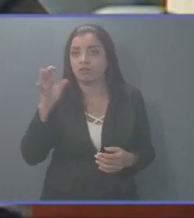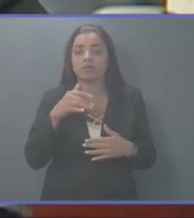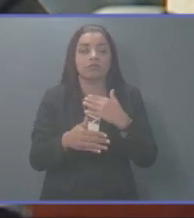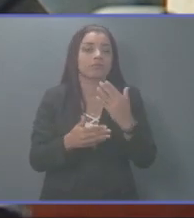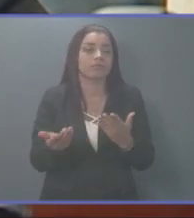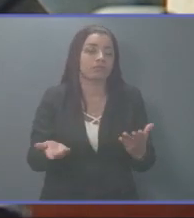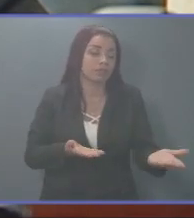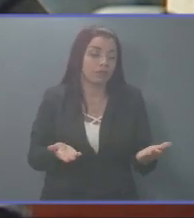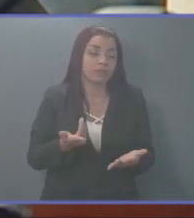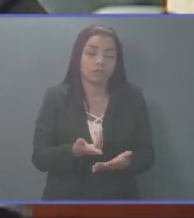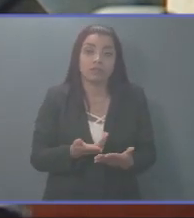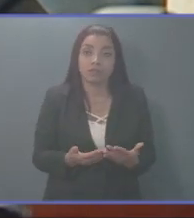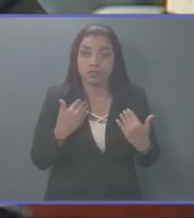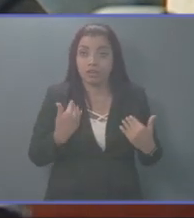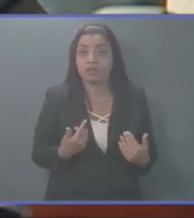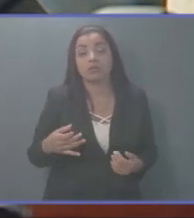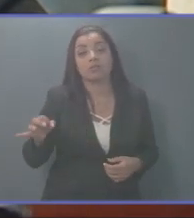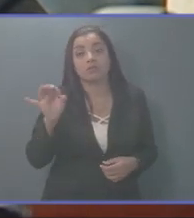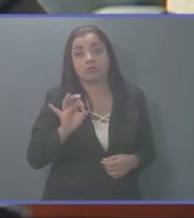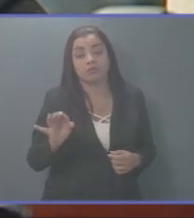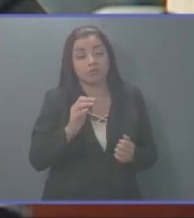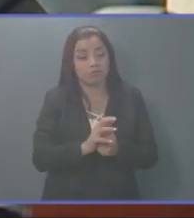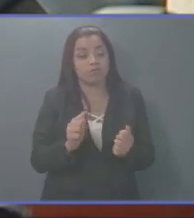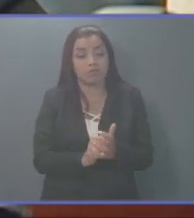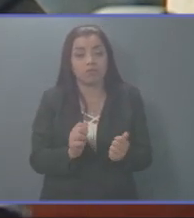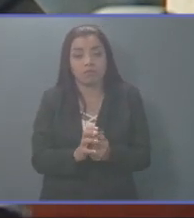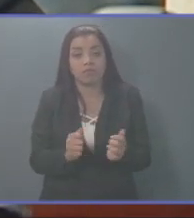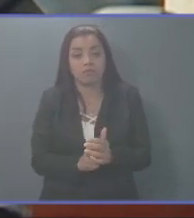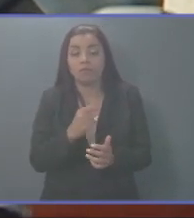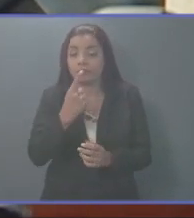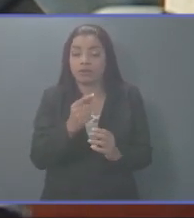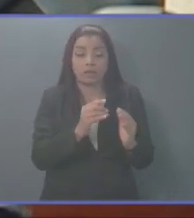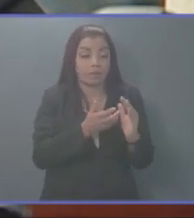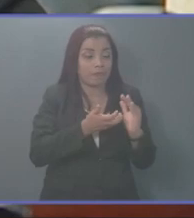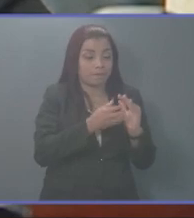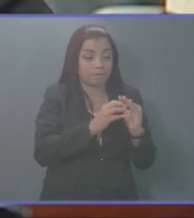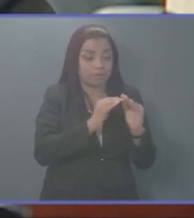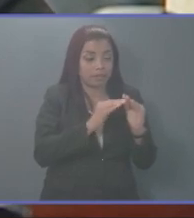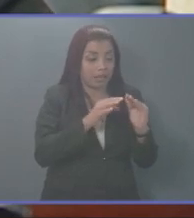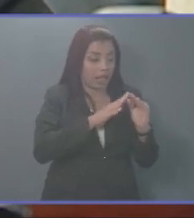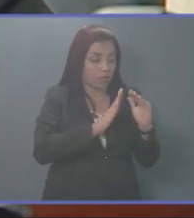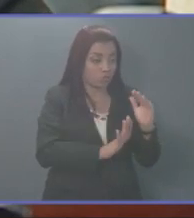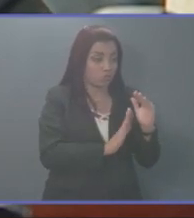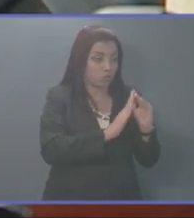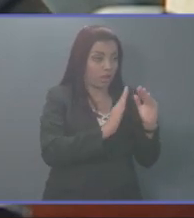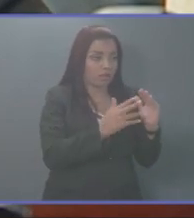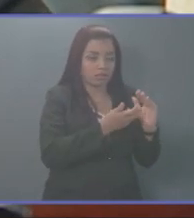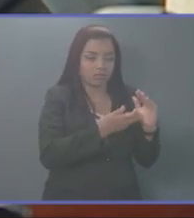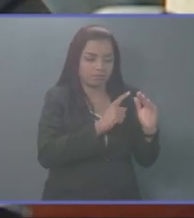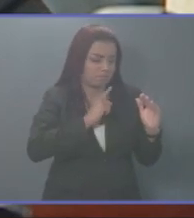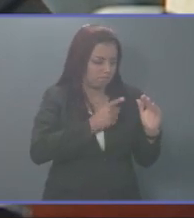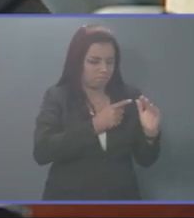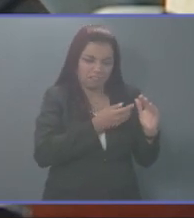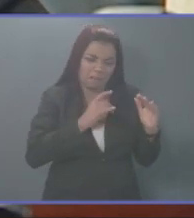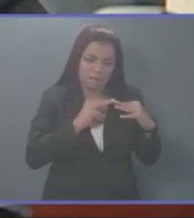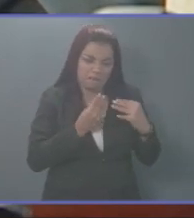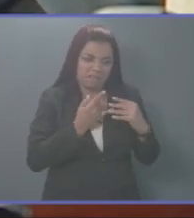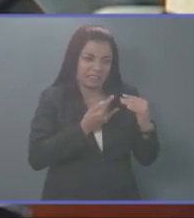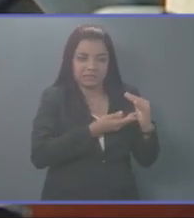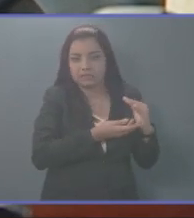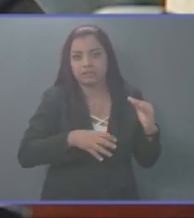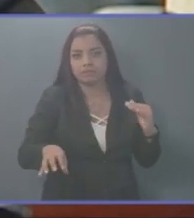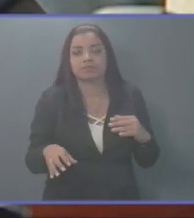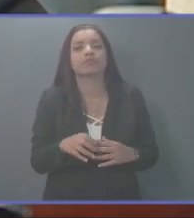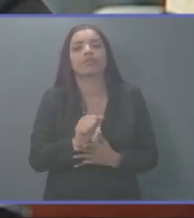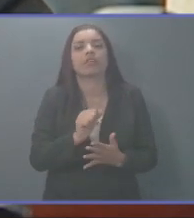servicios de derechos para un mejor abordaje de la problemática que enfrentan las personas desplazadas internamente. Actuaciones inmediatas al recibir solicitud o aviso,